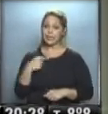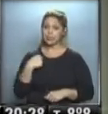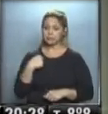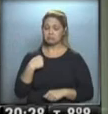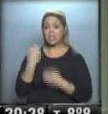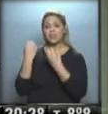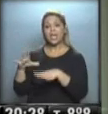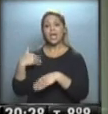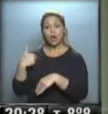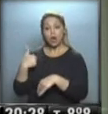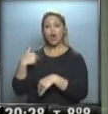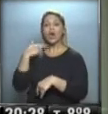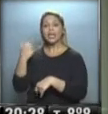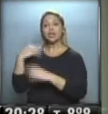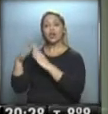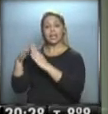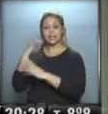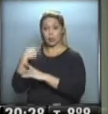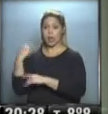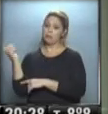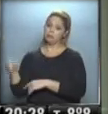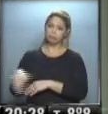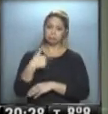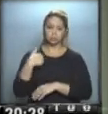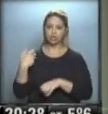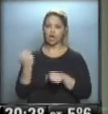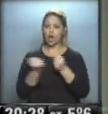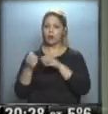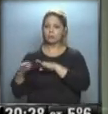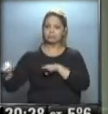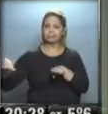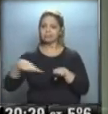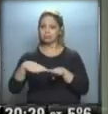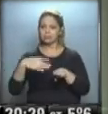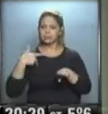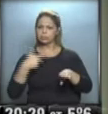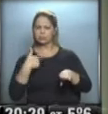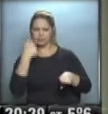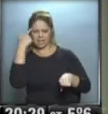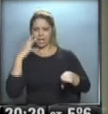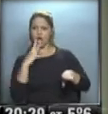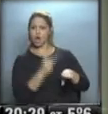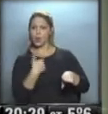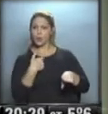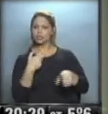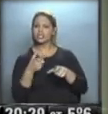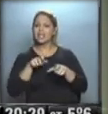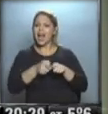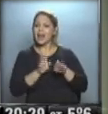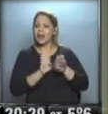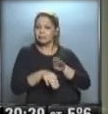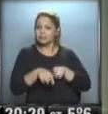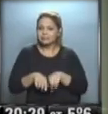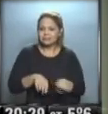abuela, se cruza con un coche sin identificación, que estaban armados y apuntándole, él piensa que le van a robar, ahí arranca, cuando